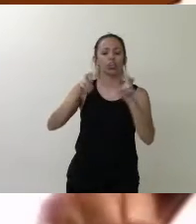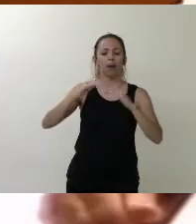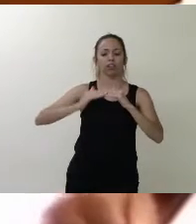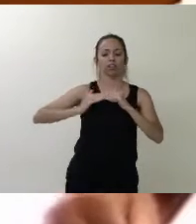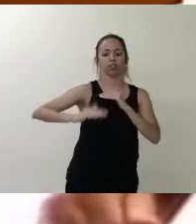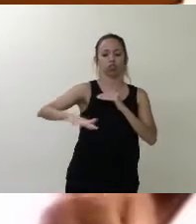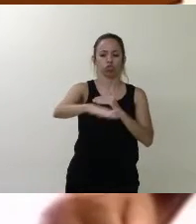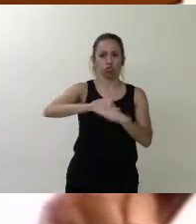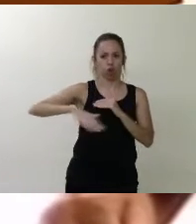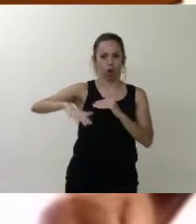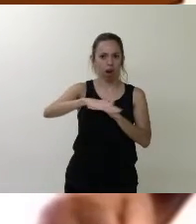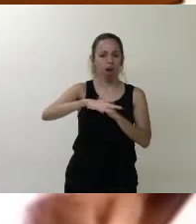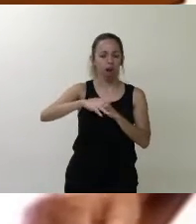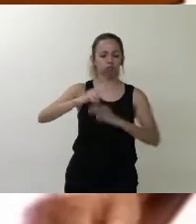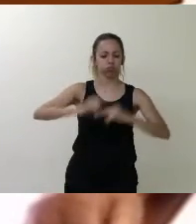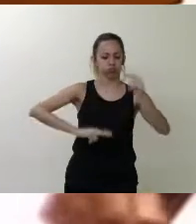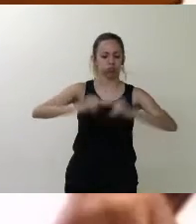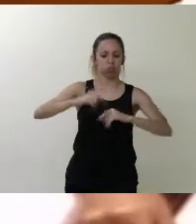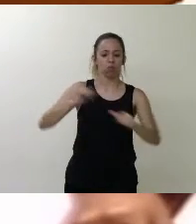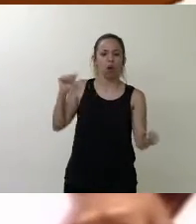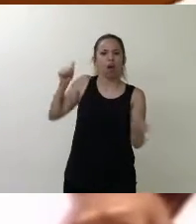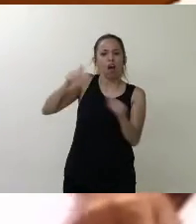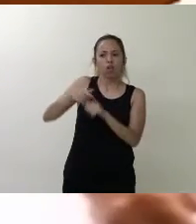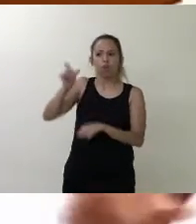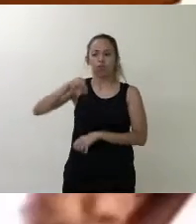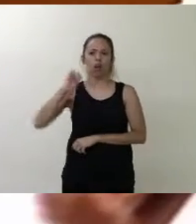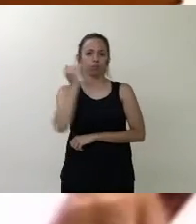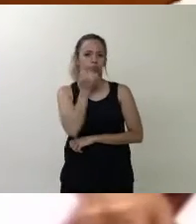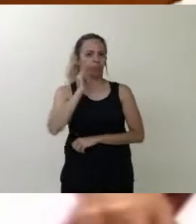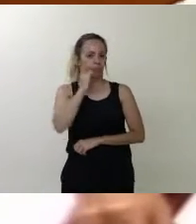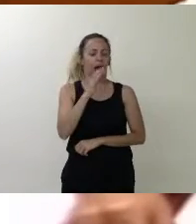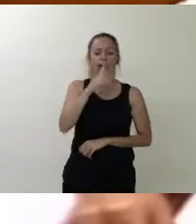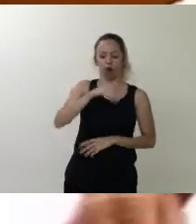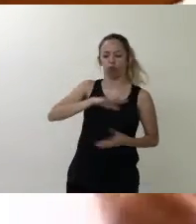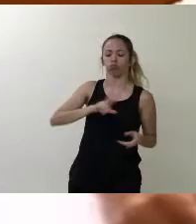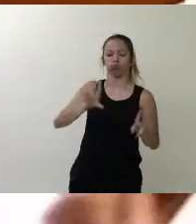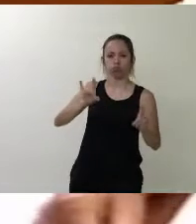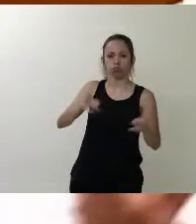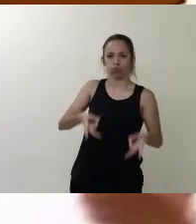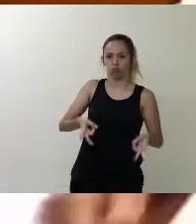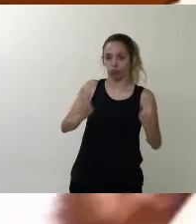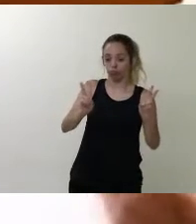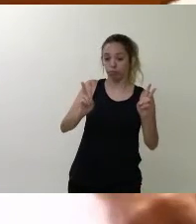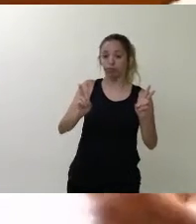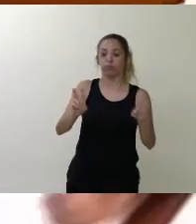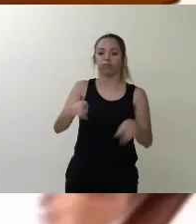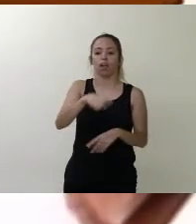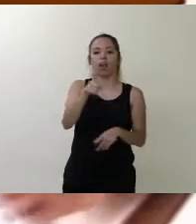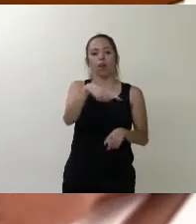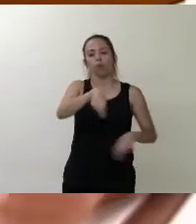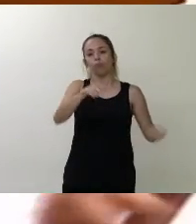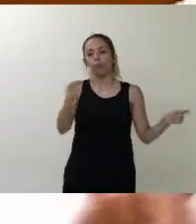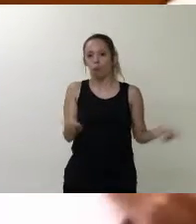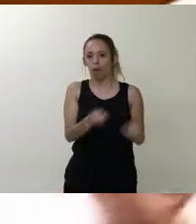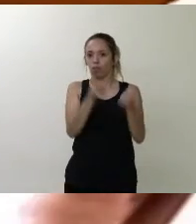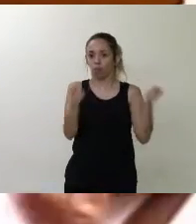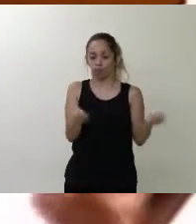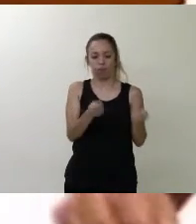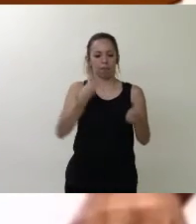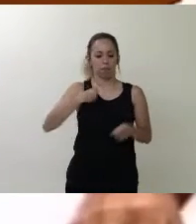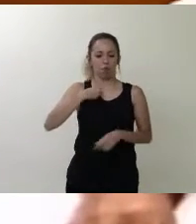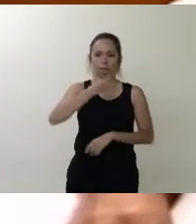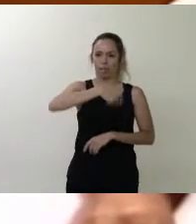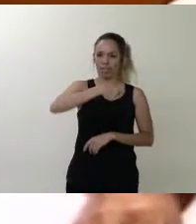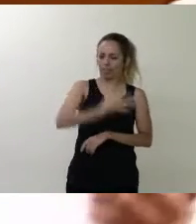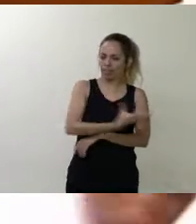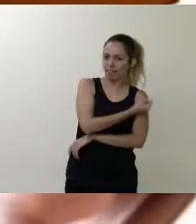de la travesía después de muchos años de quejas vecinales. Siguiendo la línea de la política propaganda y publicitaria del señor Carlos Alonso y del grupo